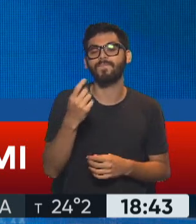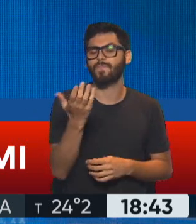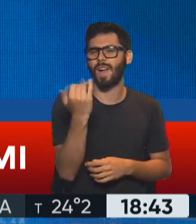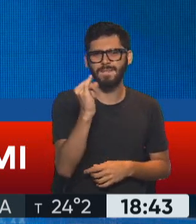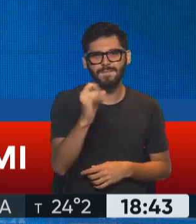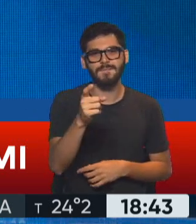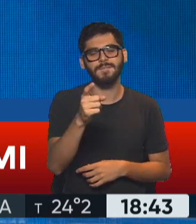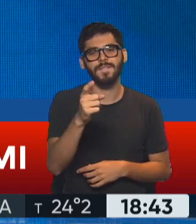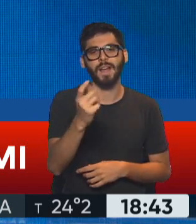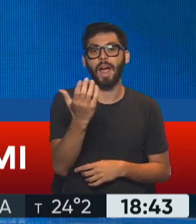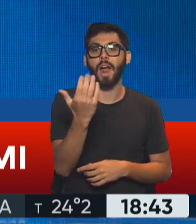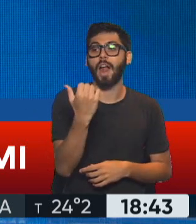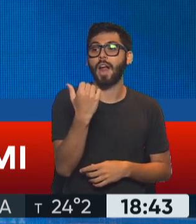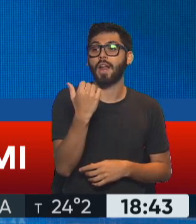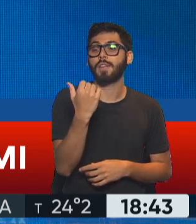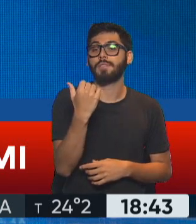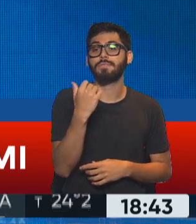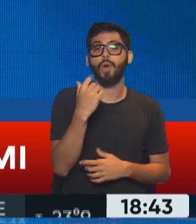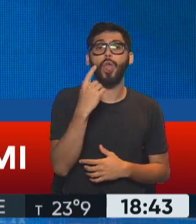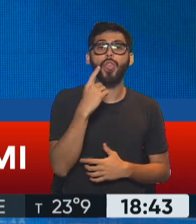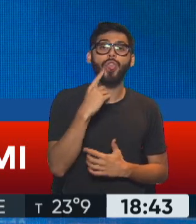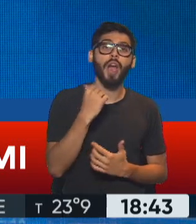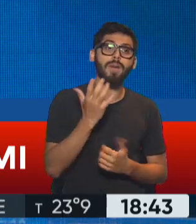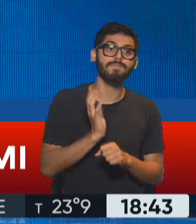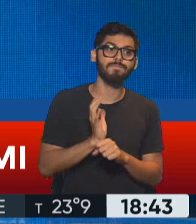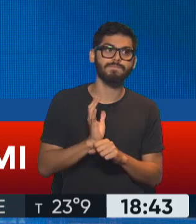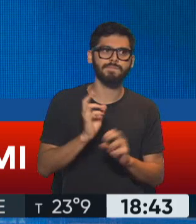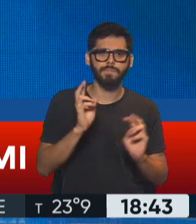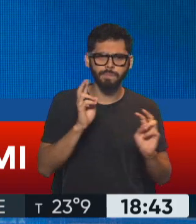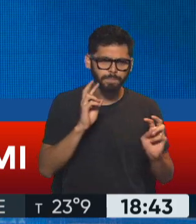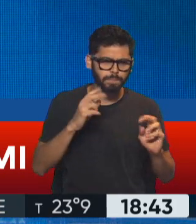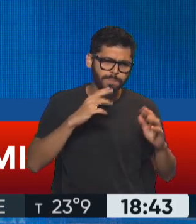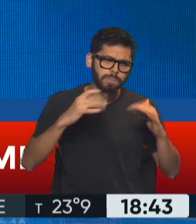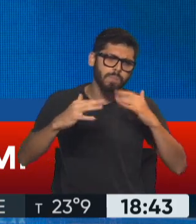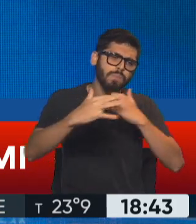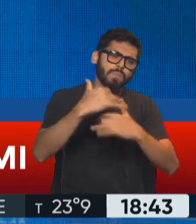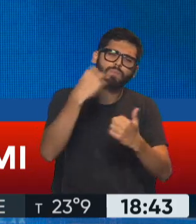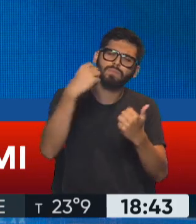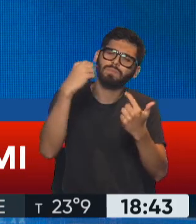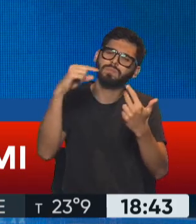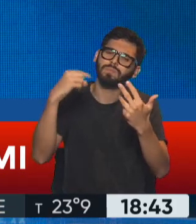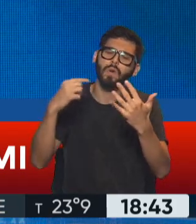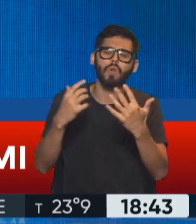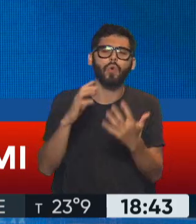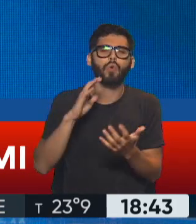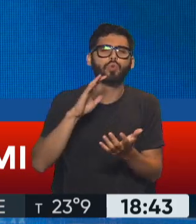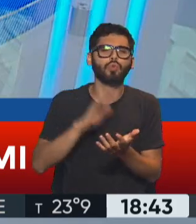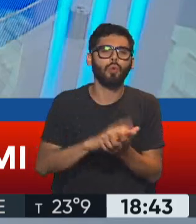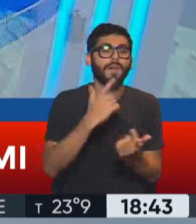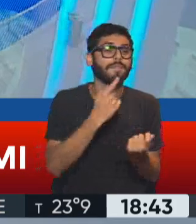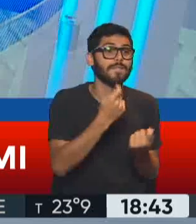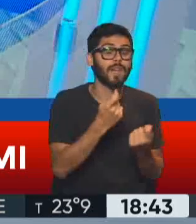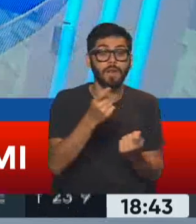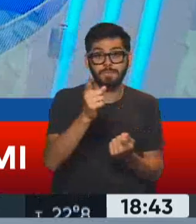sido un día de un montón de repercusiones, de ruido, de versiones, de rumores respecto a la situación de la negociación que